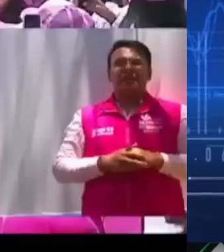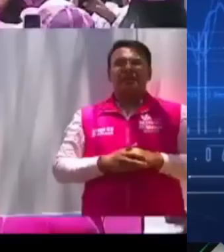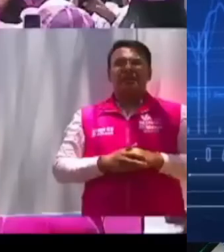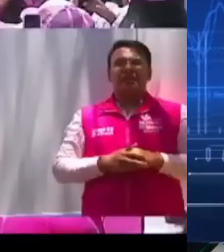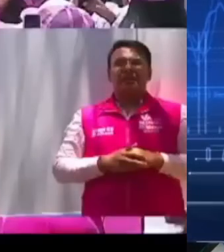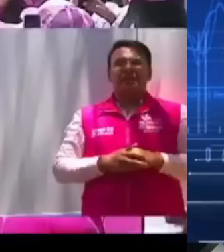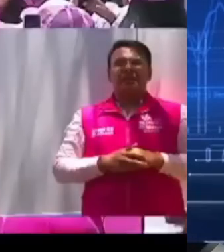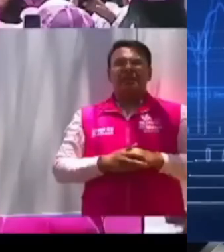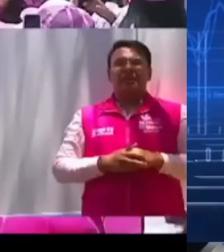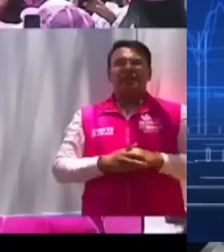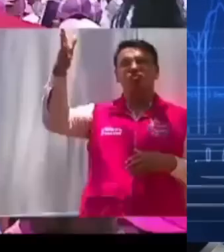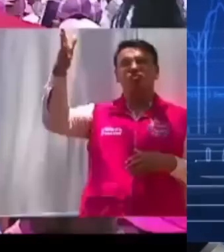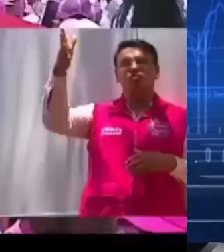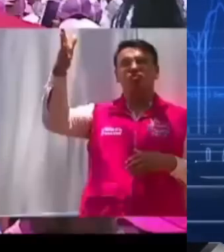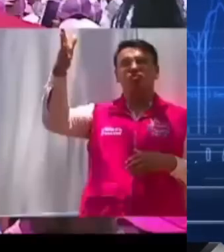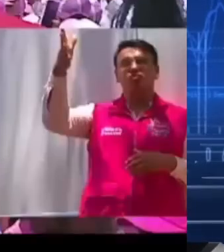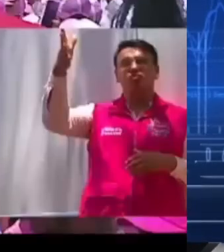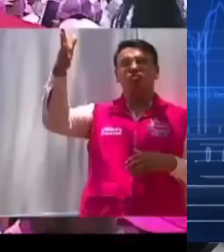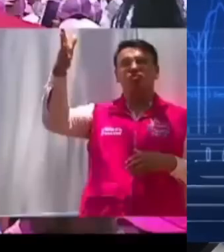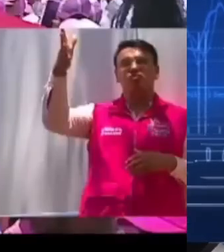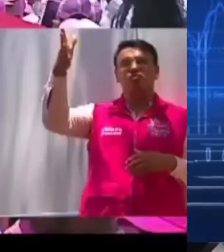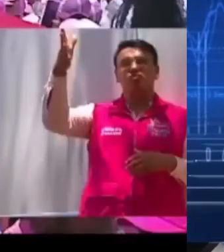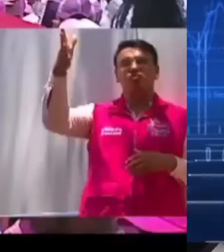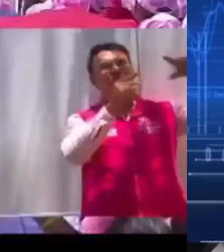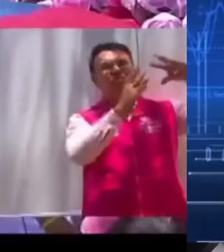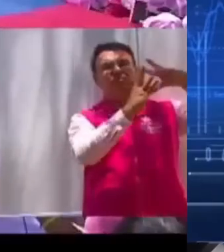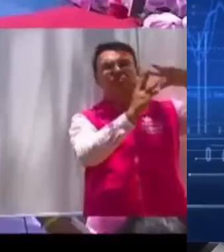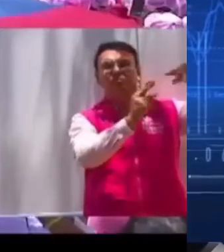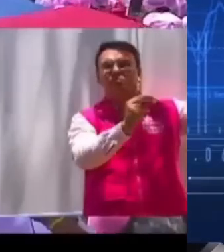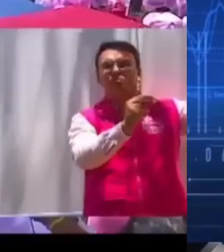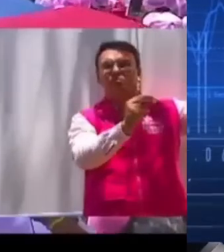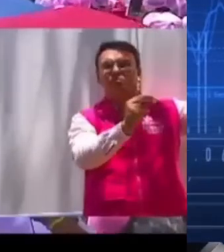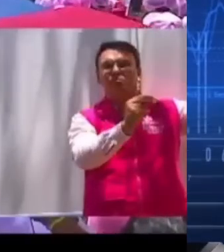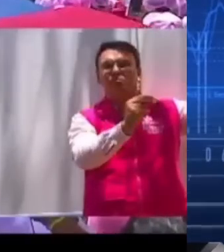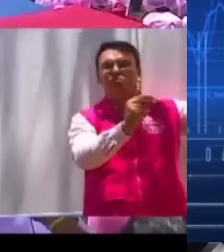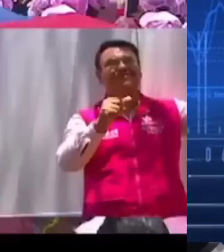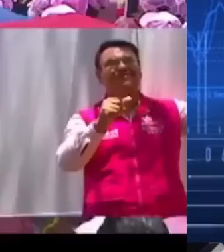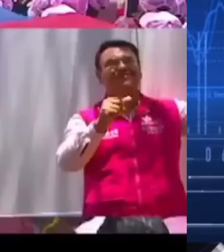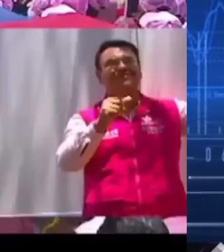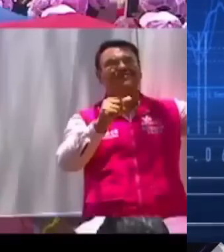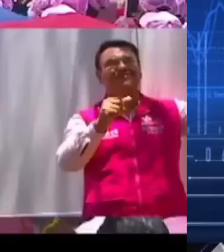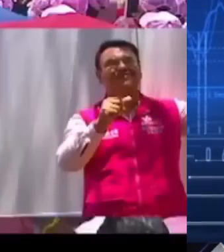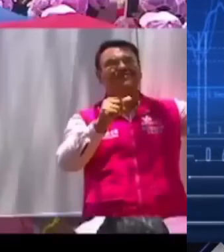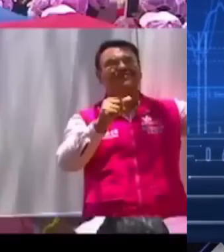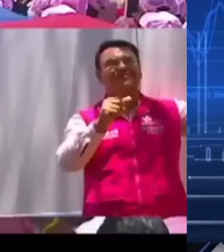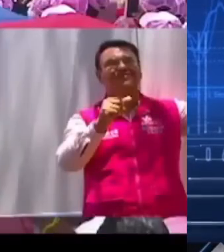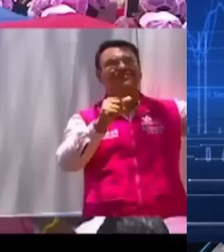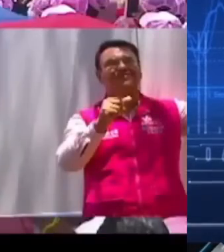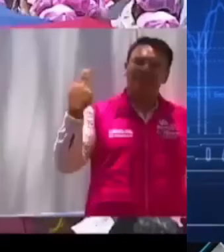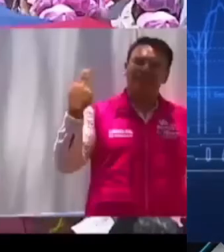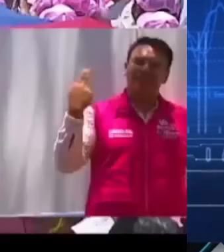el futuro de México esté en nuestras manos y lo dejemos ir lo que nos Jugamos el cuatro de junio no es